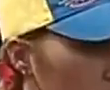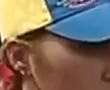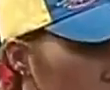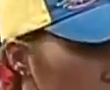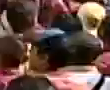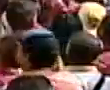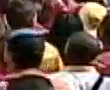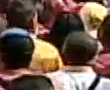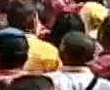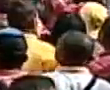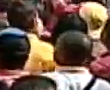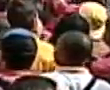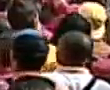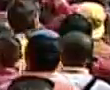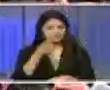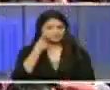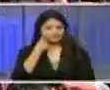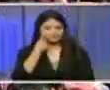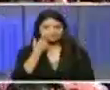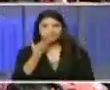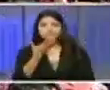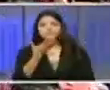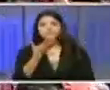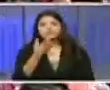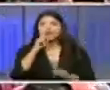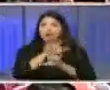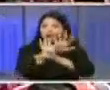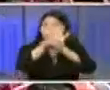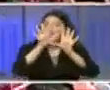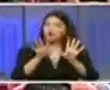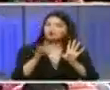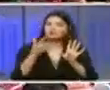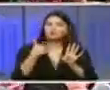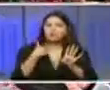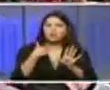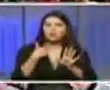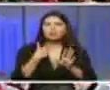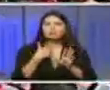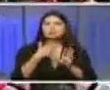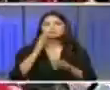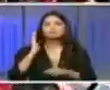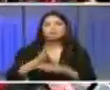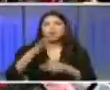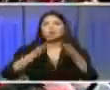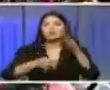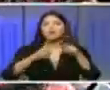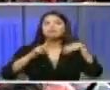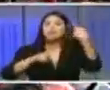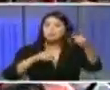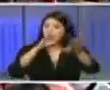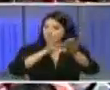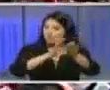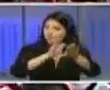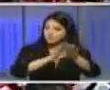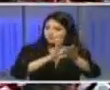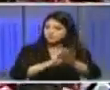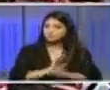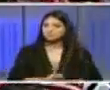Porque fíjense ustedes, es muy claro, y yo voy a tomar una acción judicial que voy a anunciar.